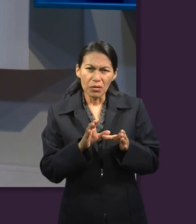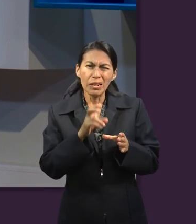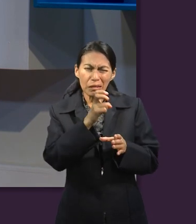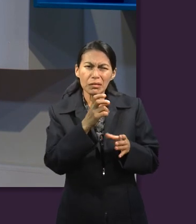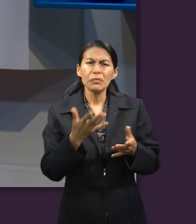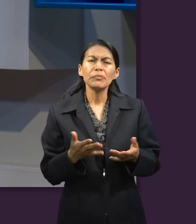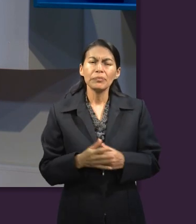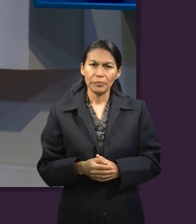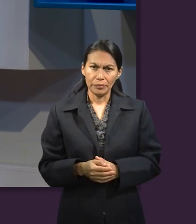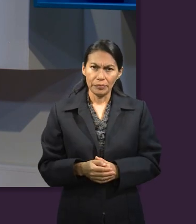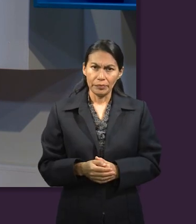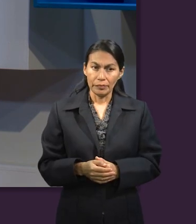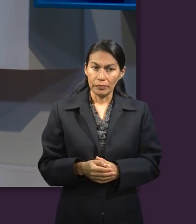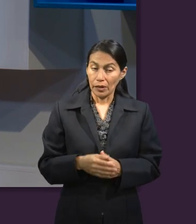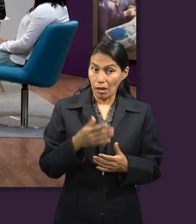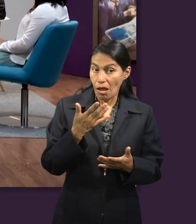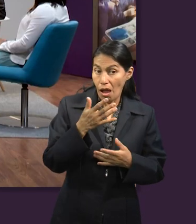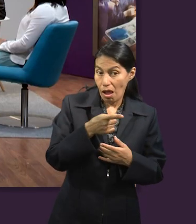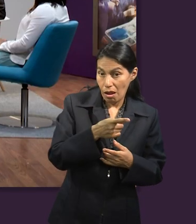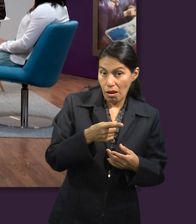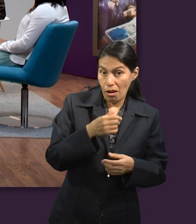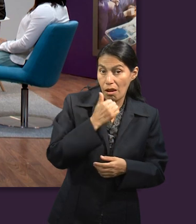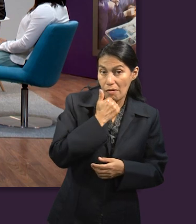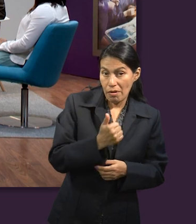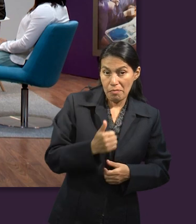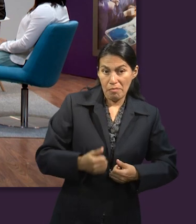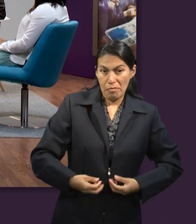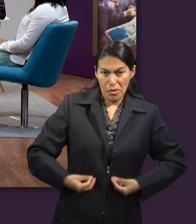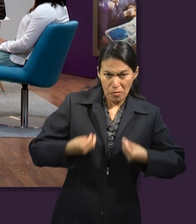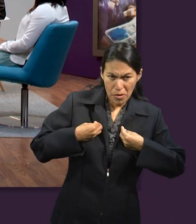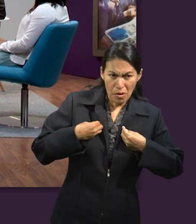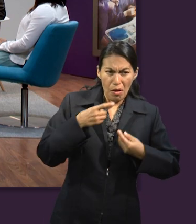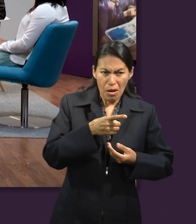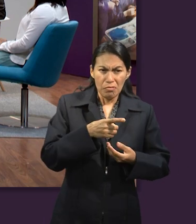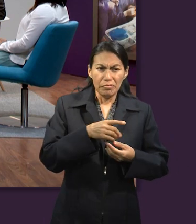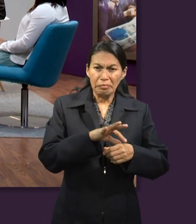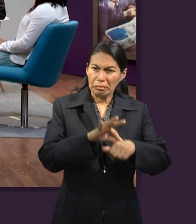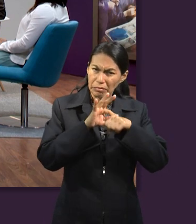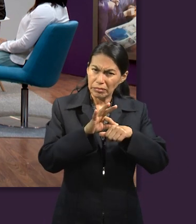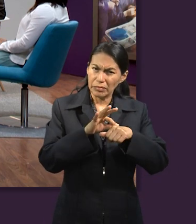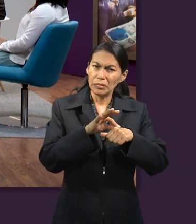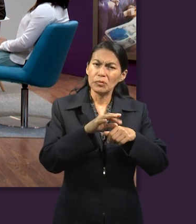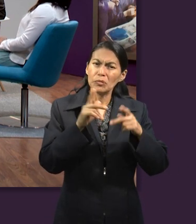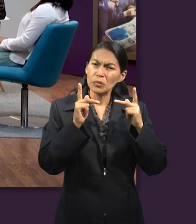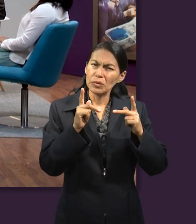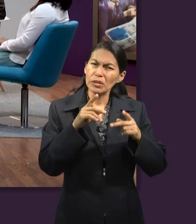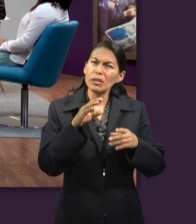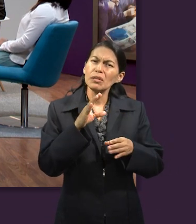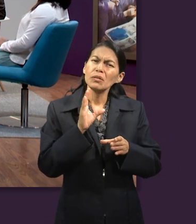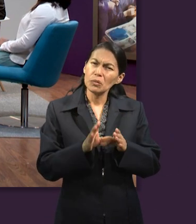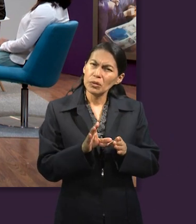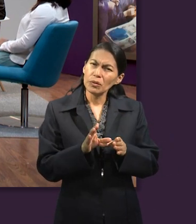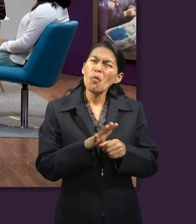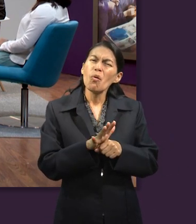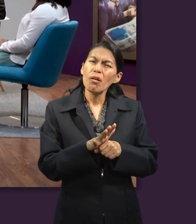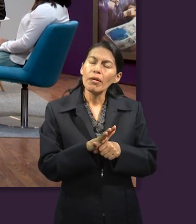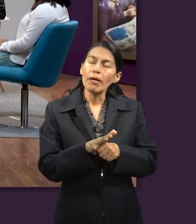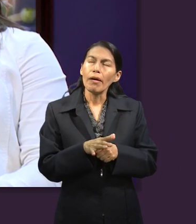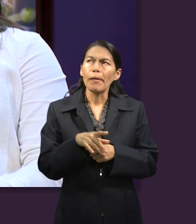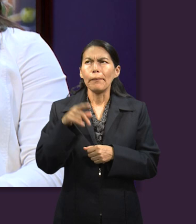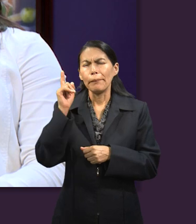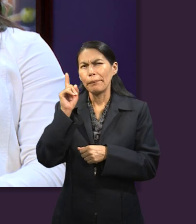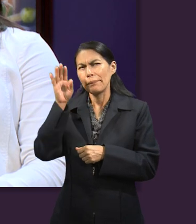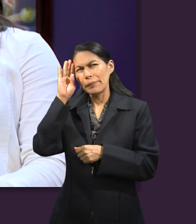cumplieron en ese momento en esos años en los cuales abraham estuvo presente pues la promesa de un